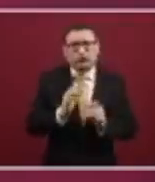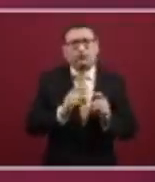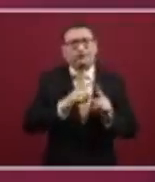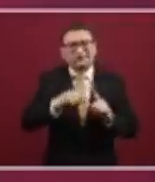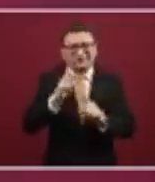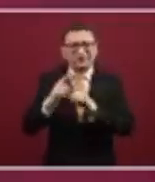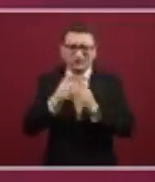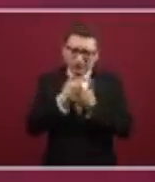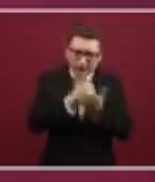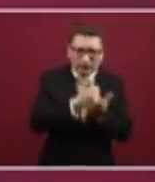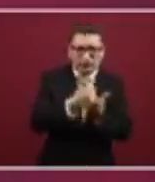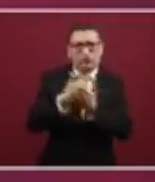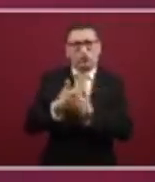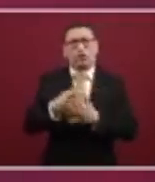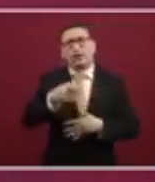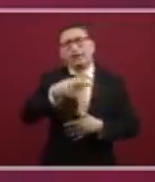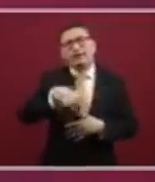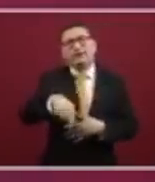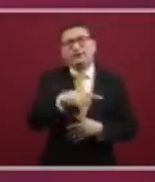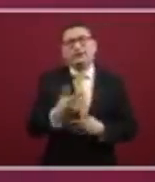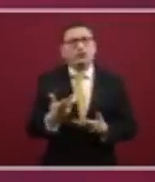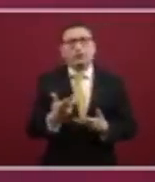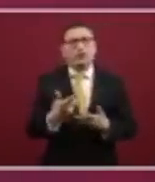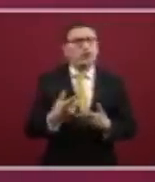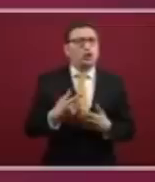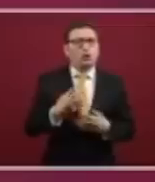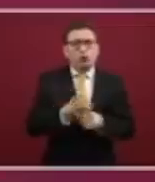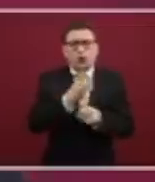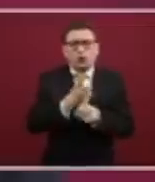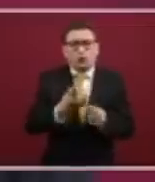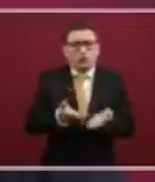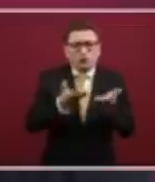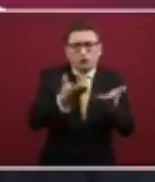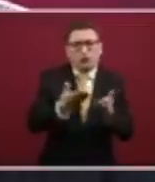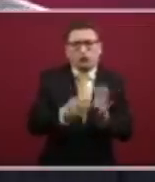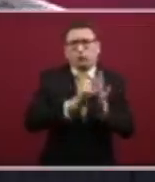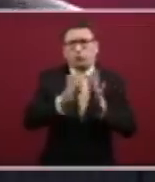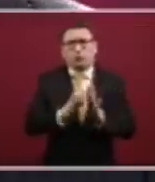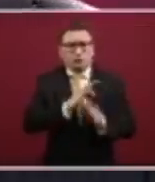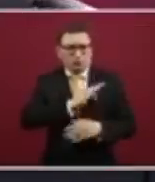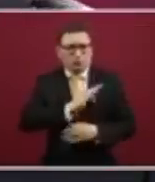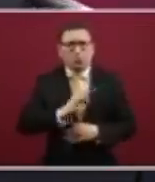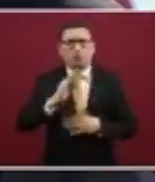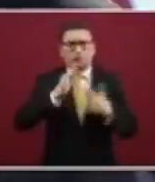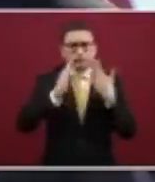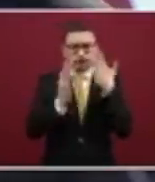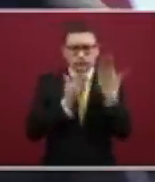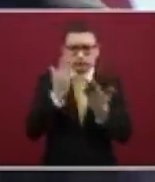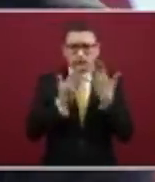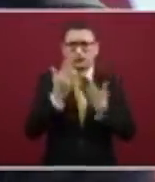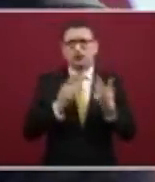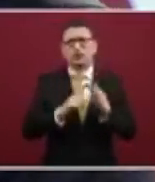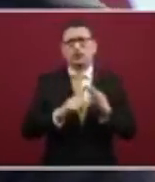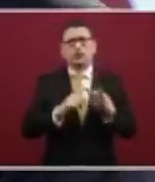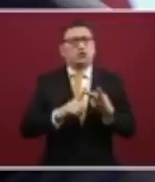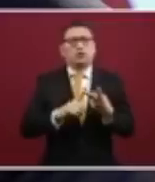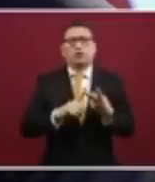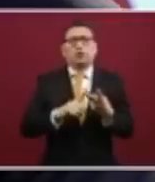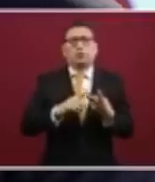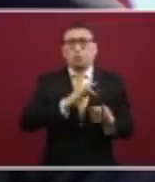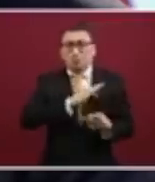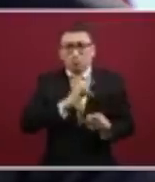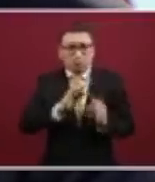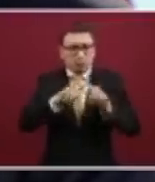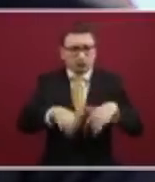falte la posibilidad de estudiar, que tengan oportunidad para